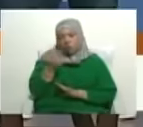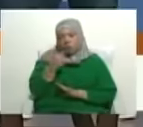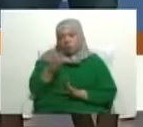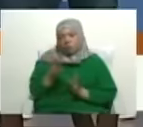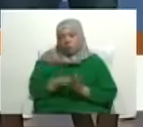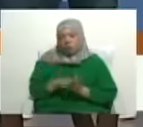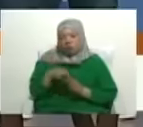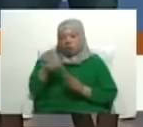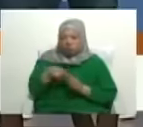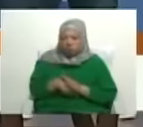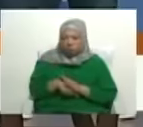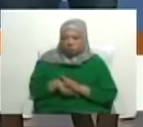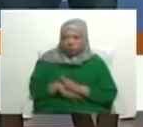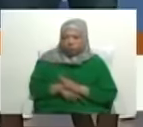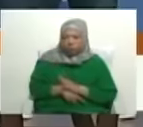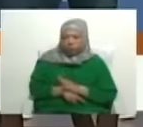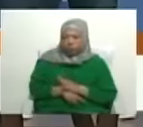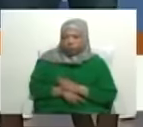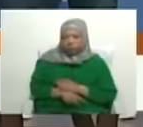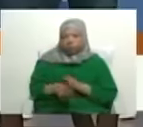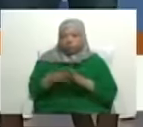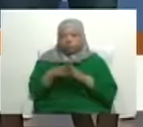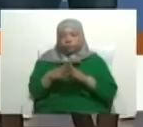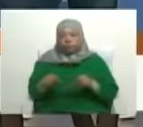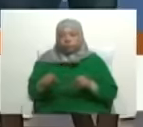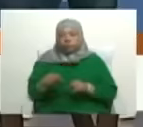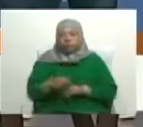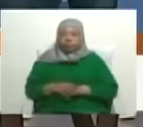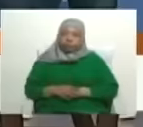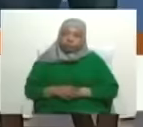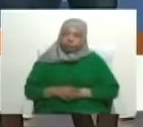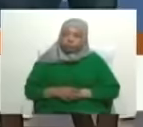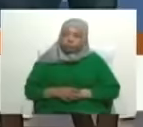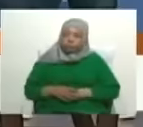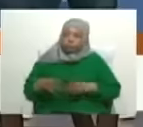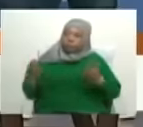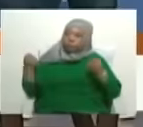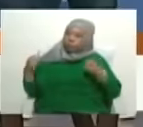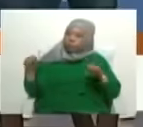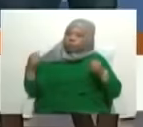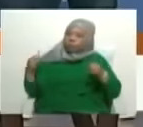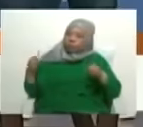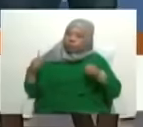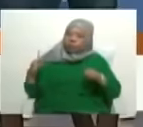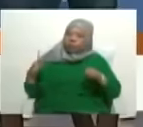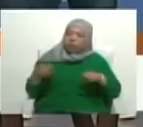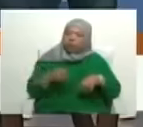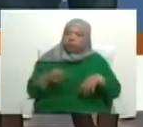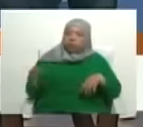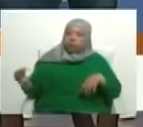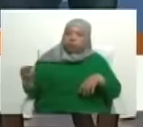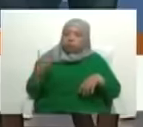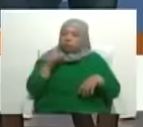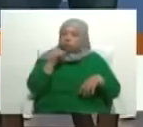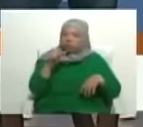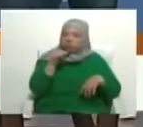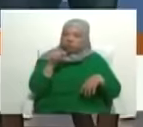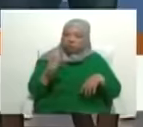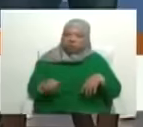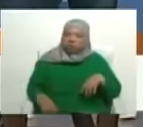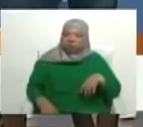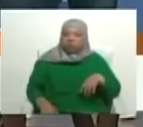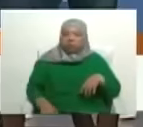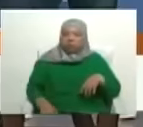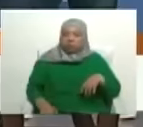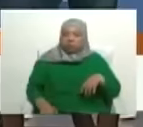porque en el fondo, todos estos que están planificando, por supuesto, son los perpetradores de los actos violentos y